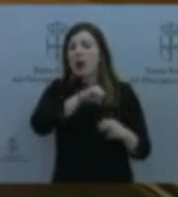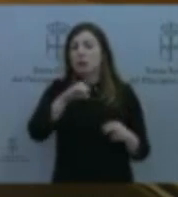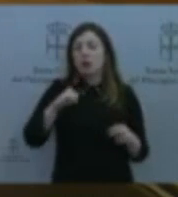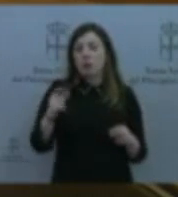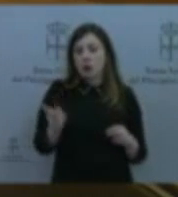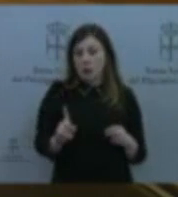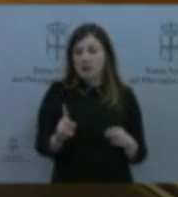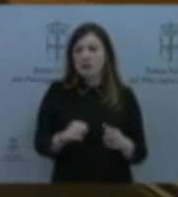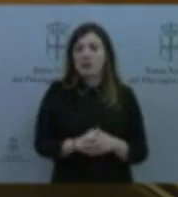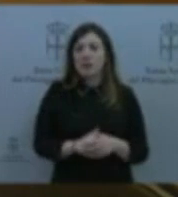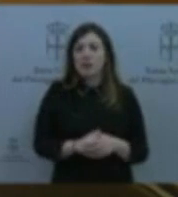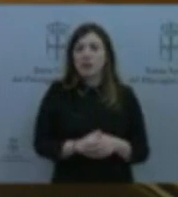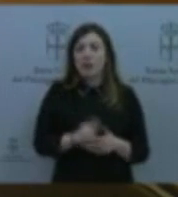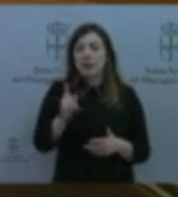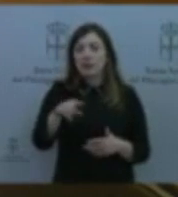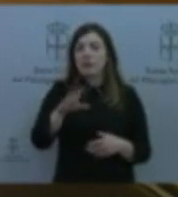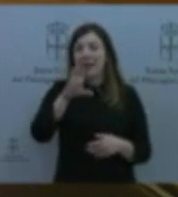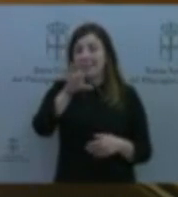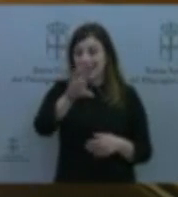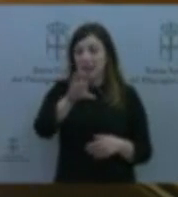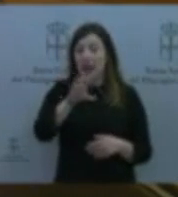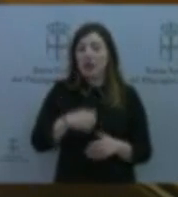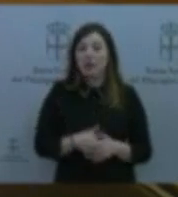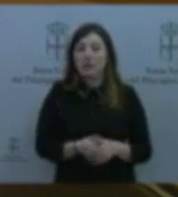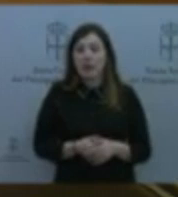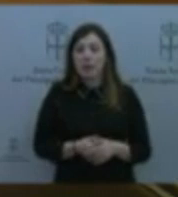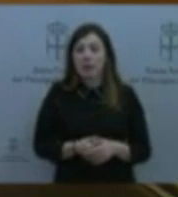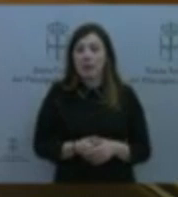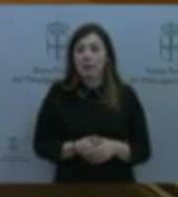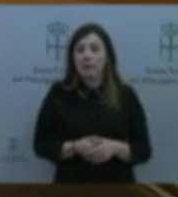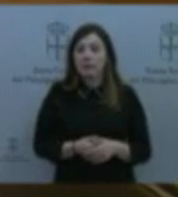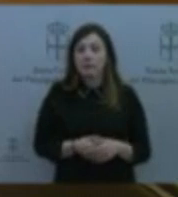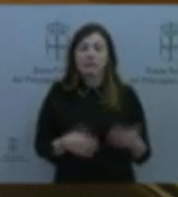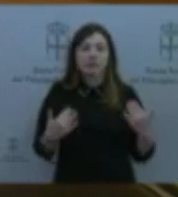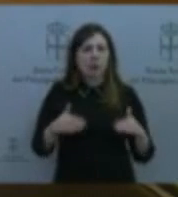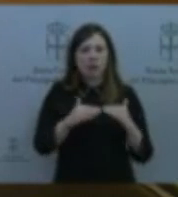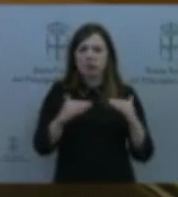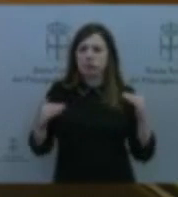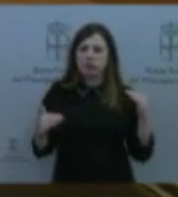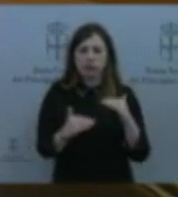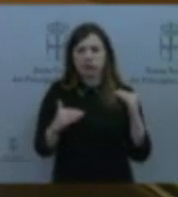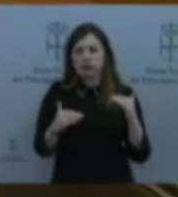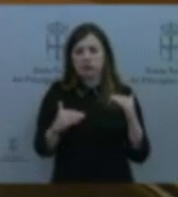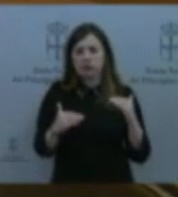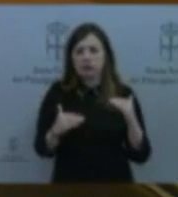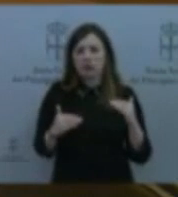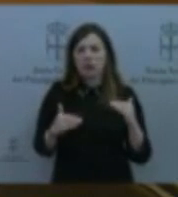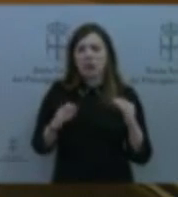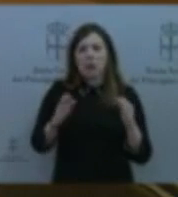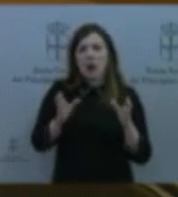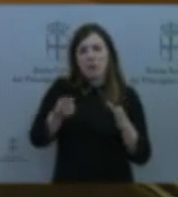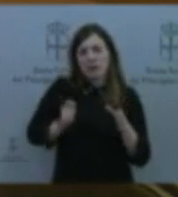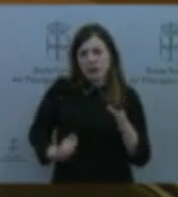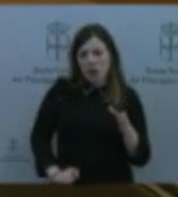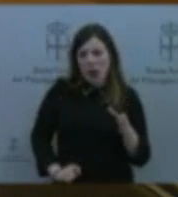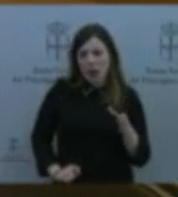estatal, hay tantos agravios laborales casi como colectivos profesionales, ¿no? Y por su cargo, pues bien lo sabrán, se dan